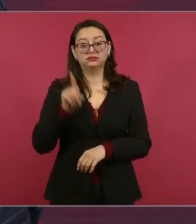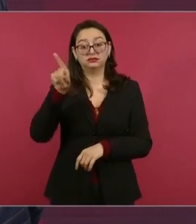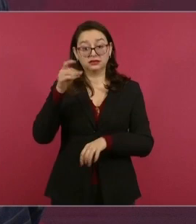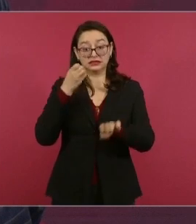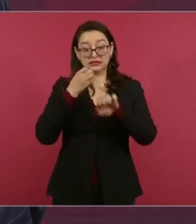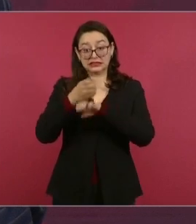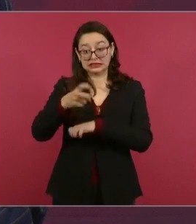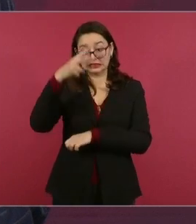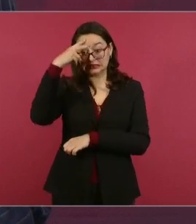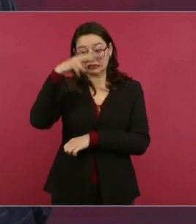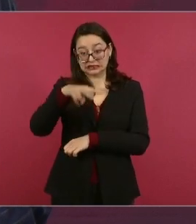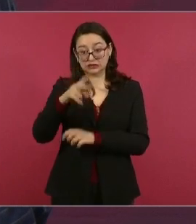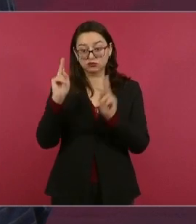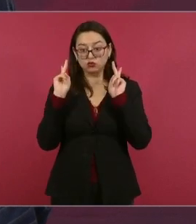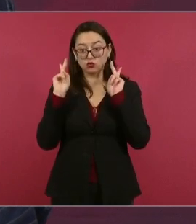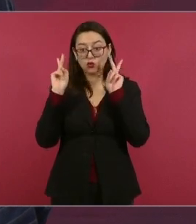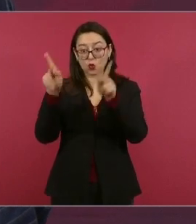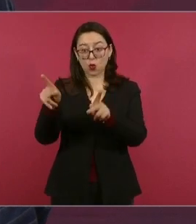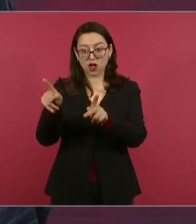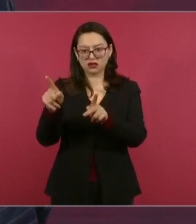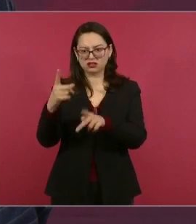Chimalhuacán fue